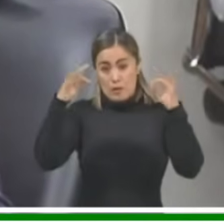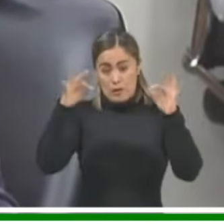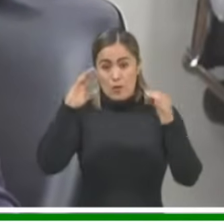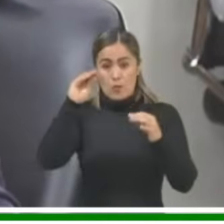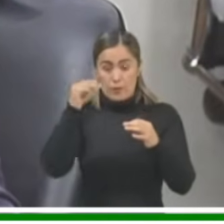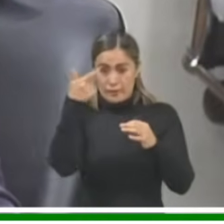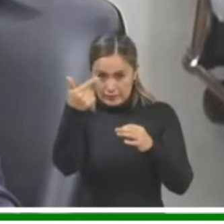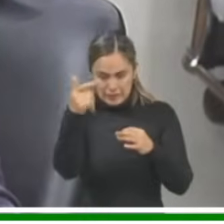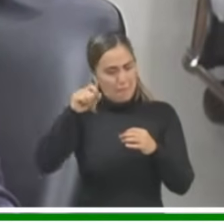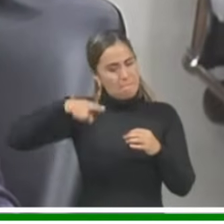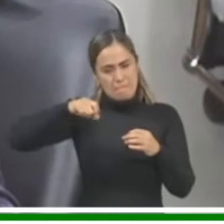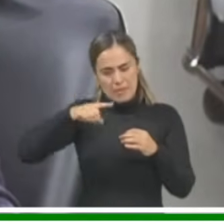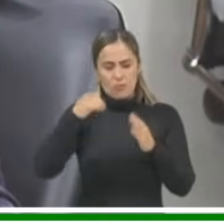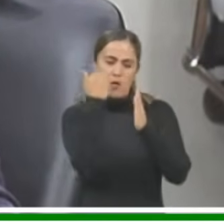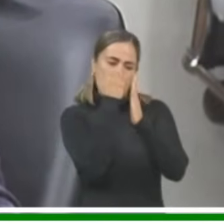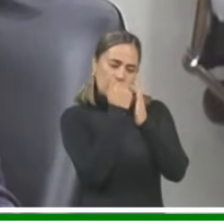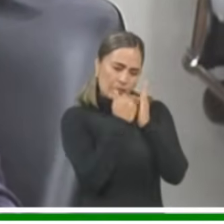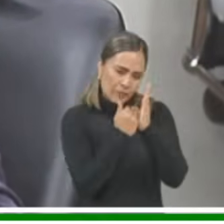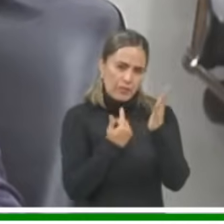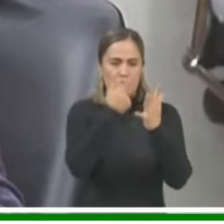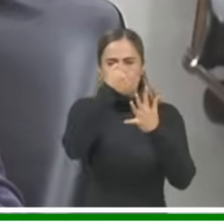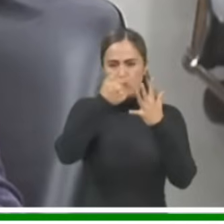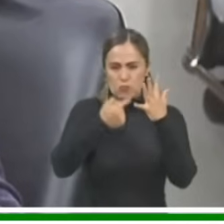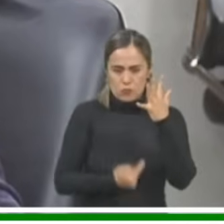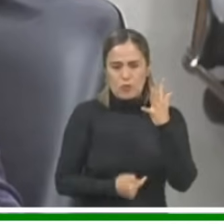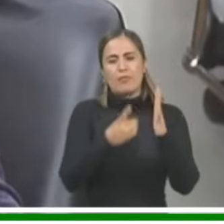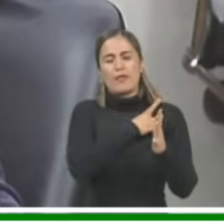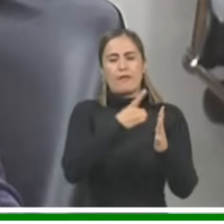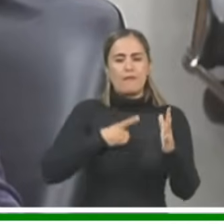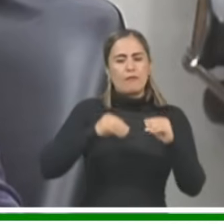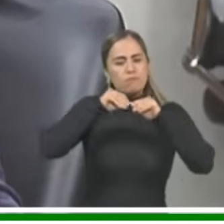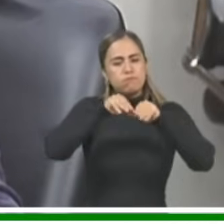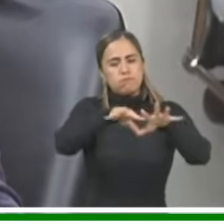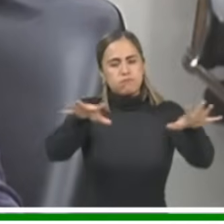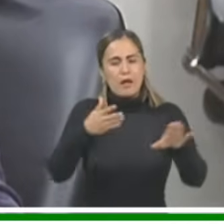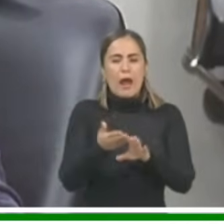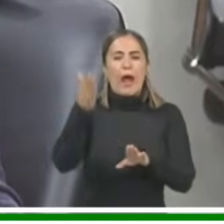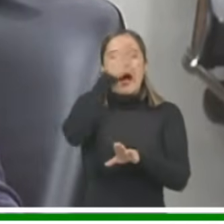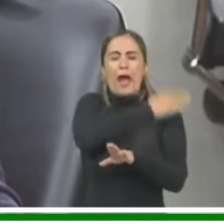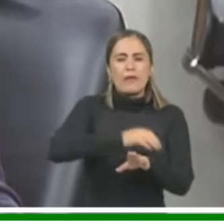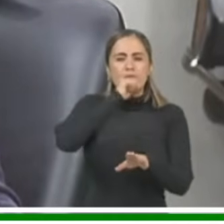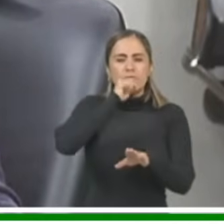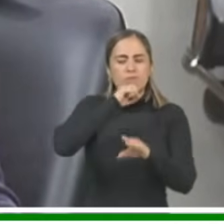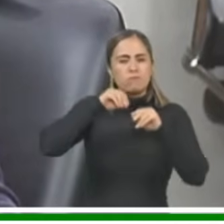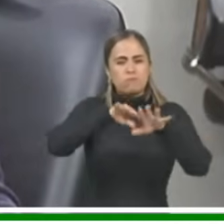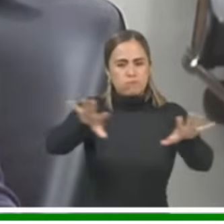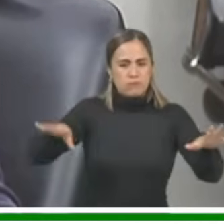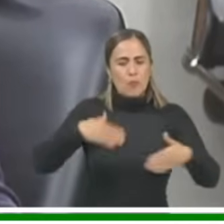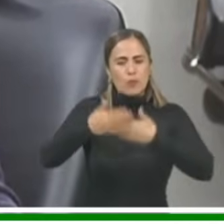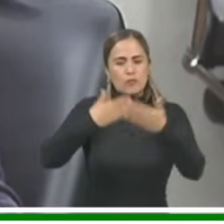97, dice otra vez lo mismo: los lineamientos y directrices deberán emitirse previo al inicio de la etapa de campañas del proceso electoral